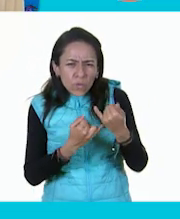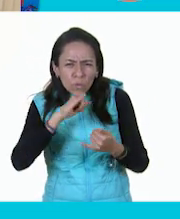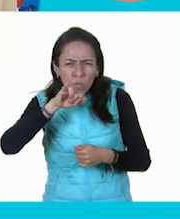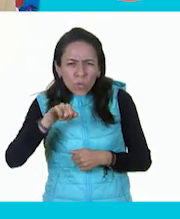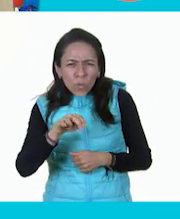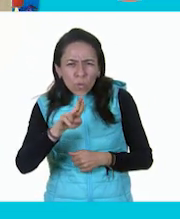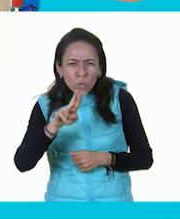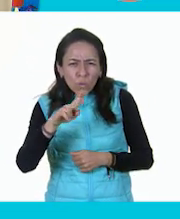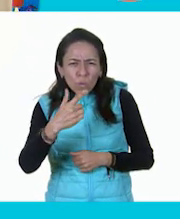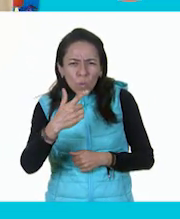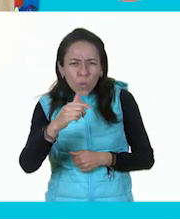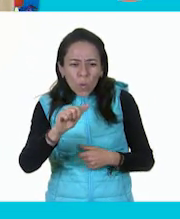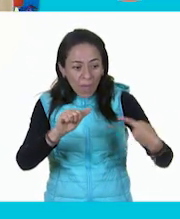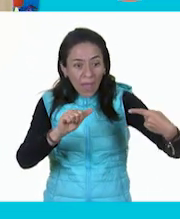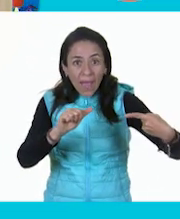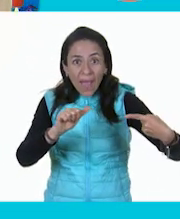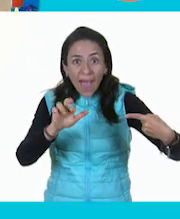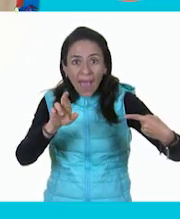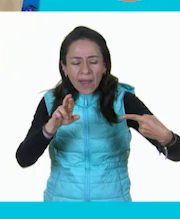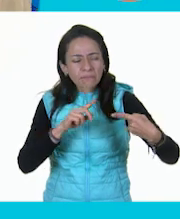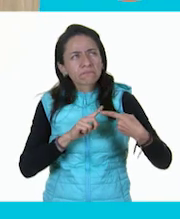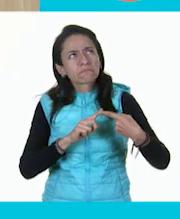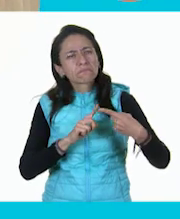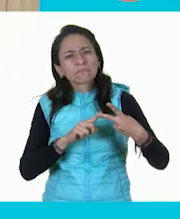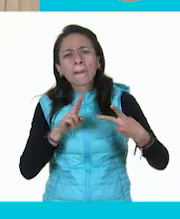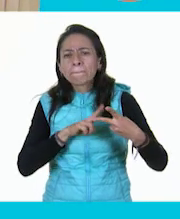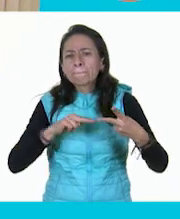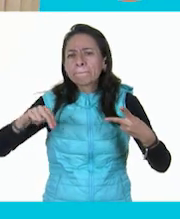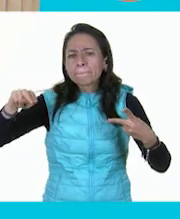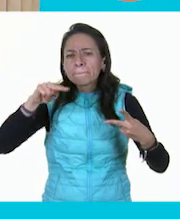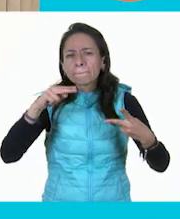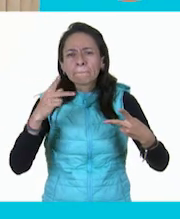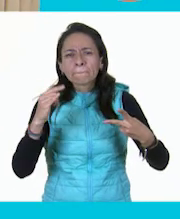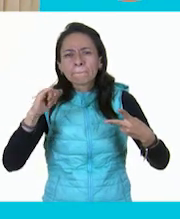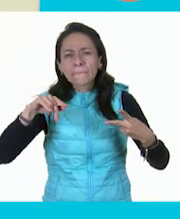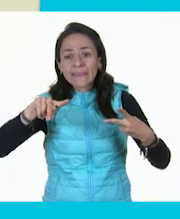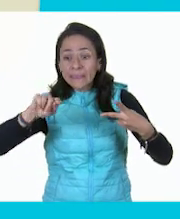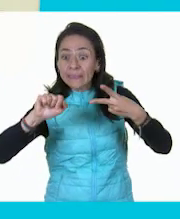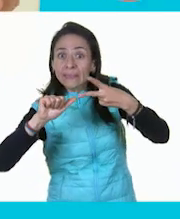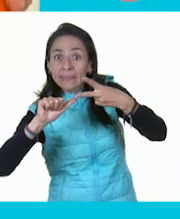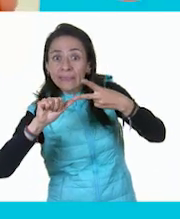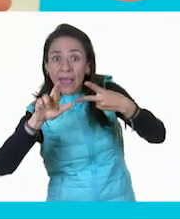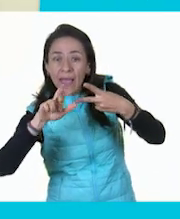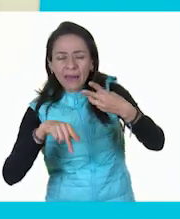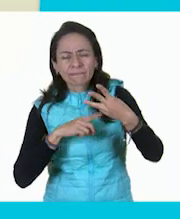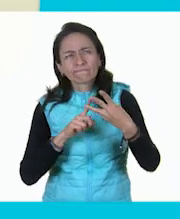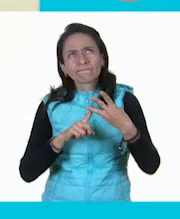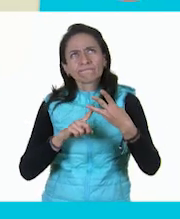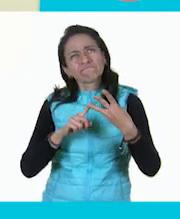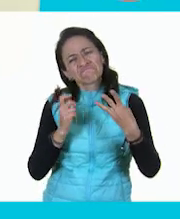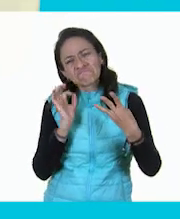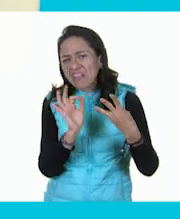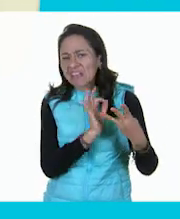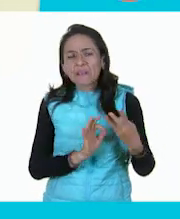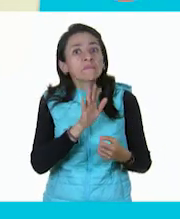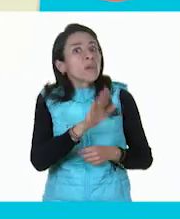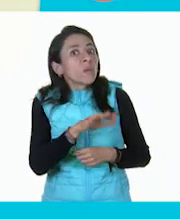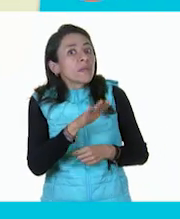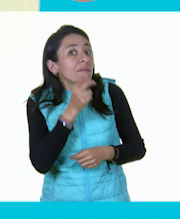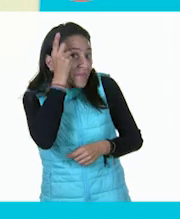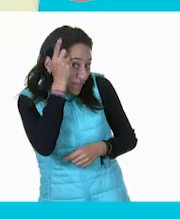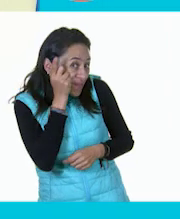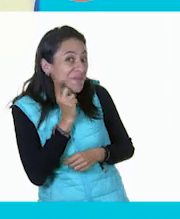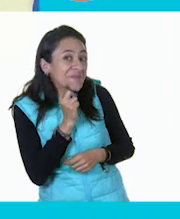Pintar. Ahora, ¿qué te parece si rimamos con dormir, que dormir. Te gusta mucho? Ah, me parece muy